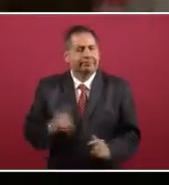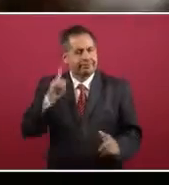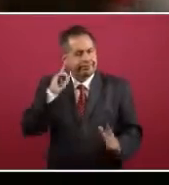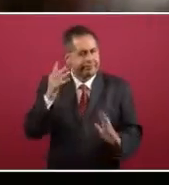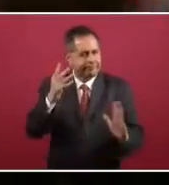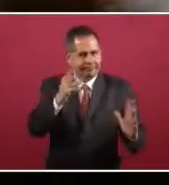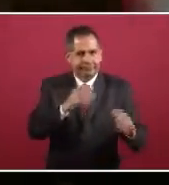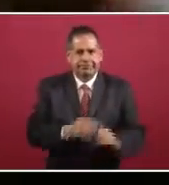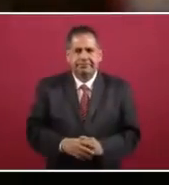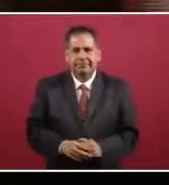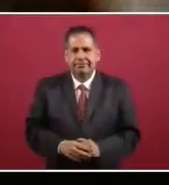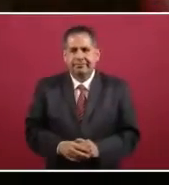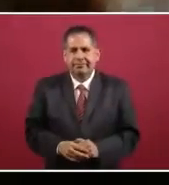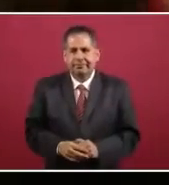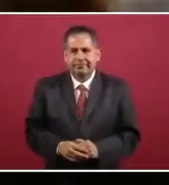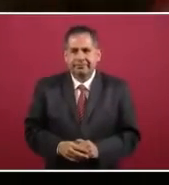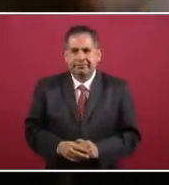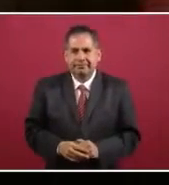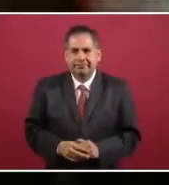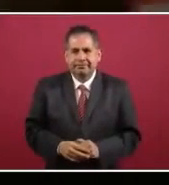No es